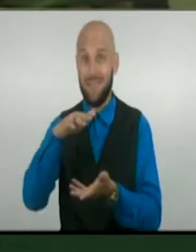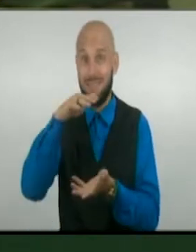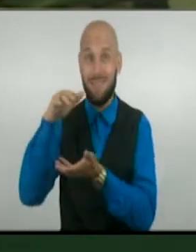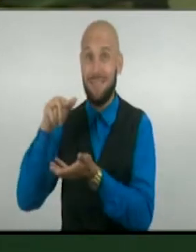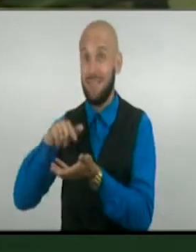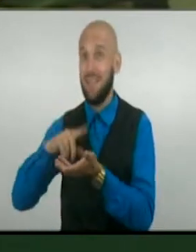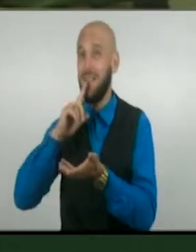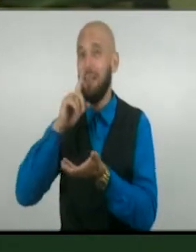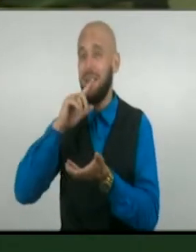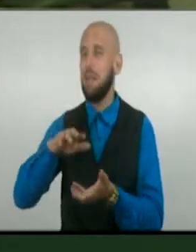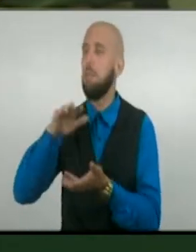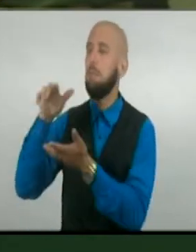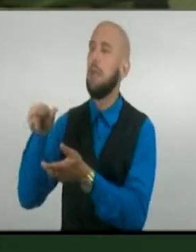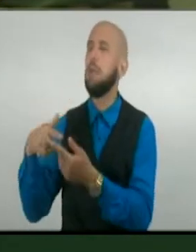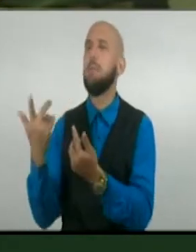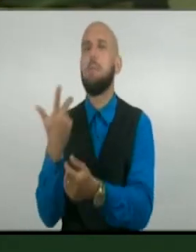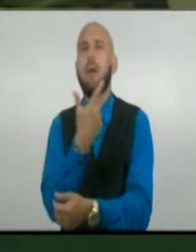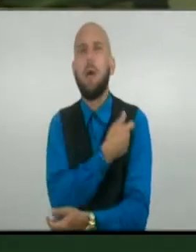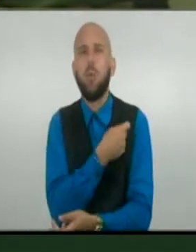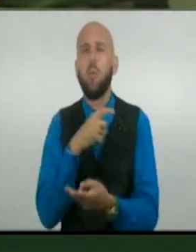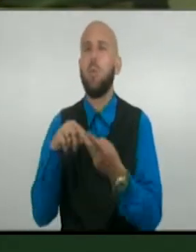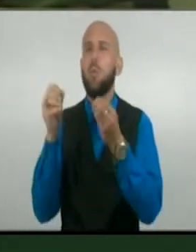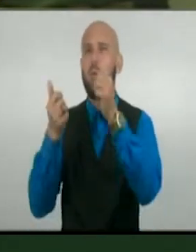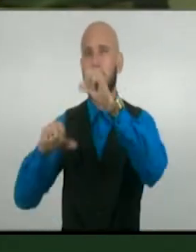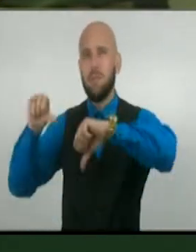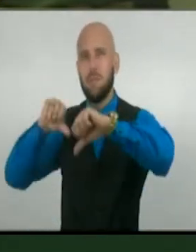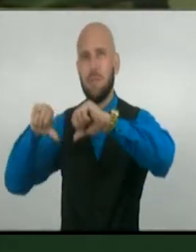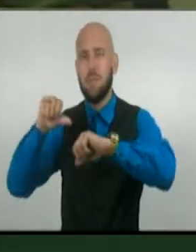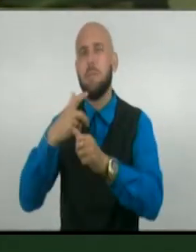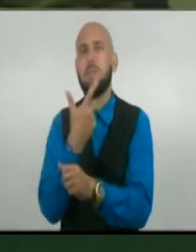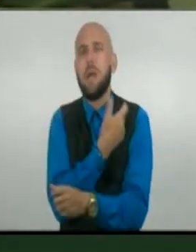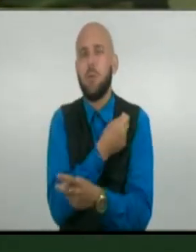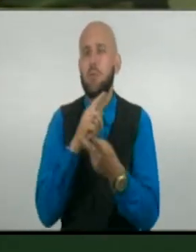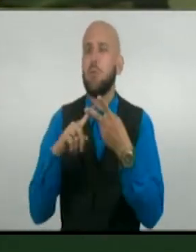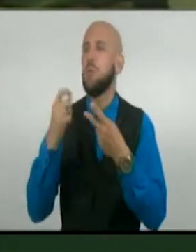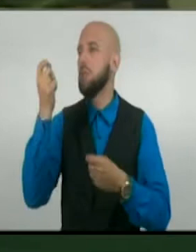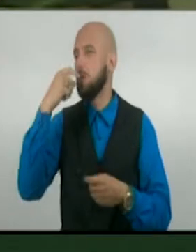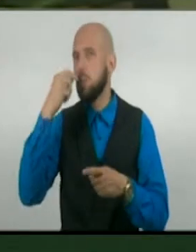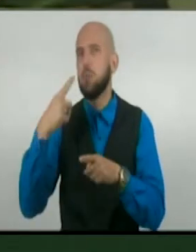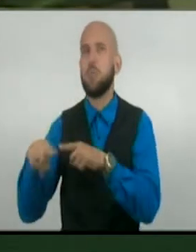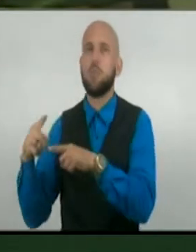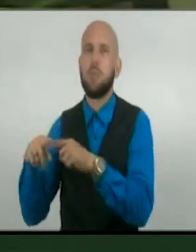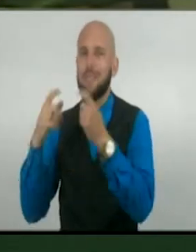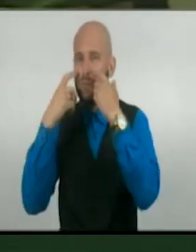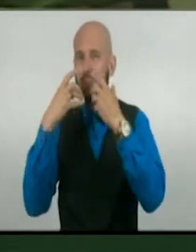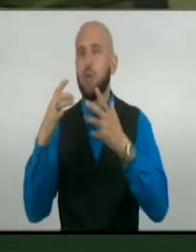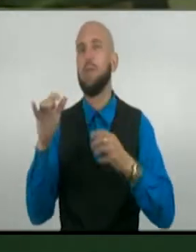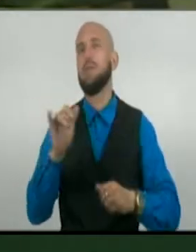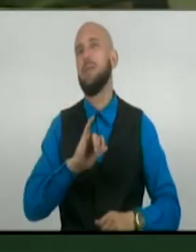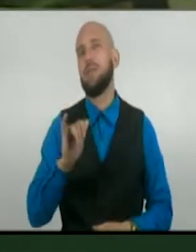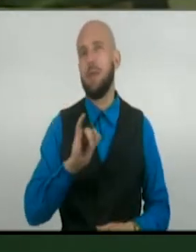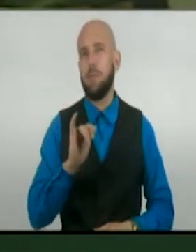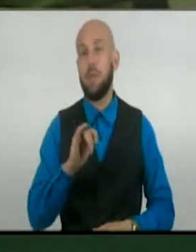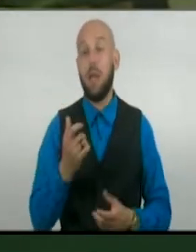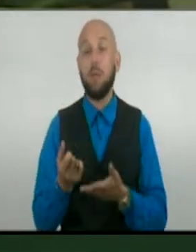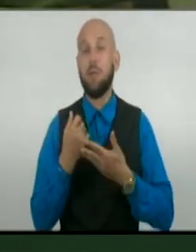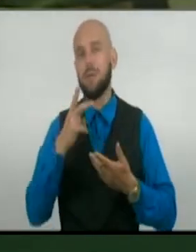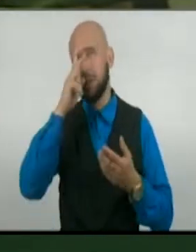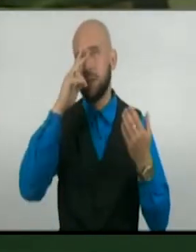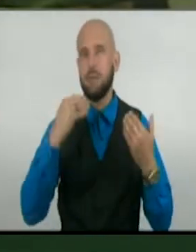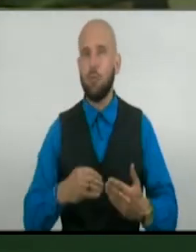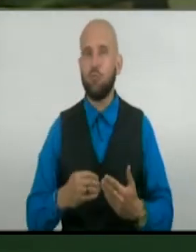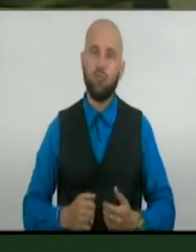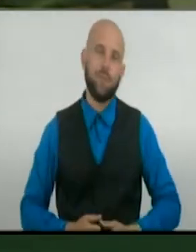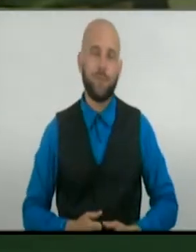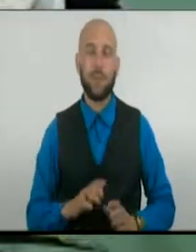fabricación de vacunas y otros componentes importantes para la salud y también